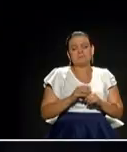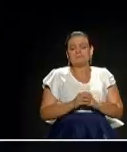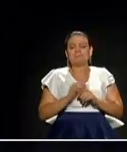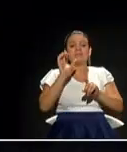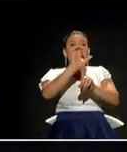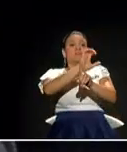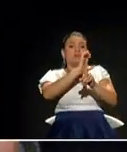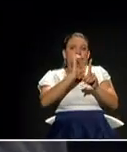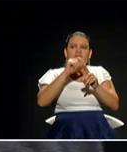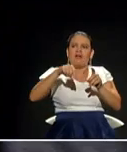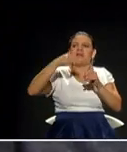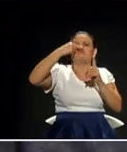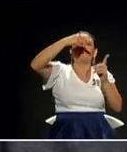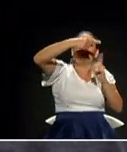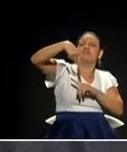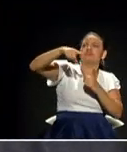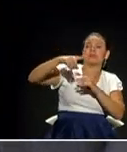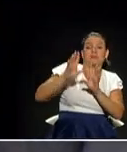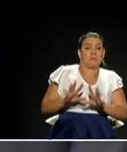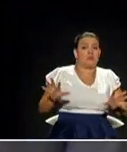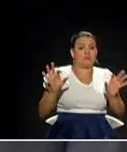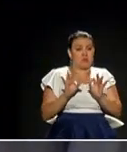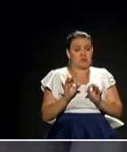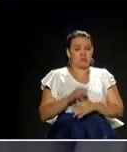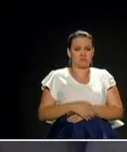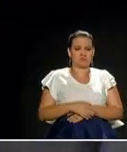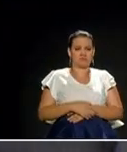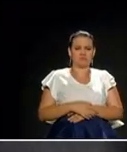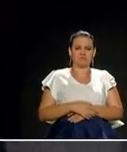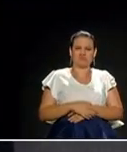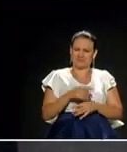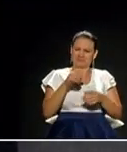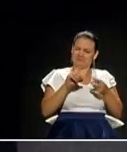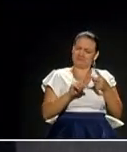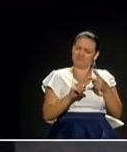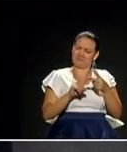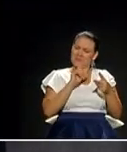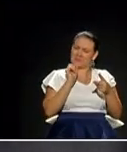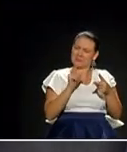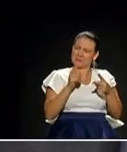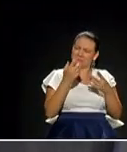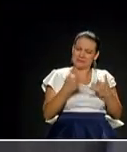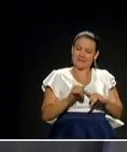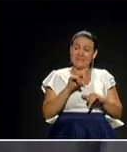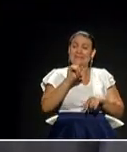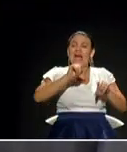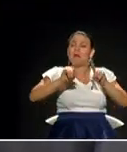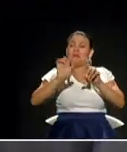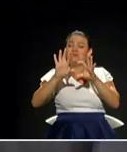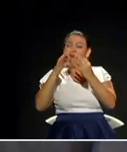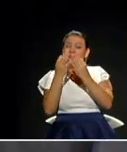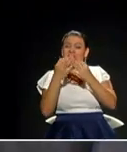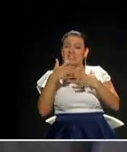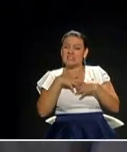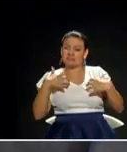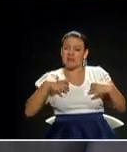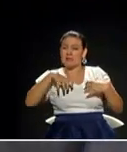negocio muy grande y en la parte que me ha preguntado al final que es como el abandono de mascotas y prevención